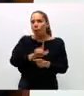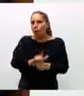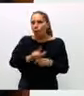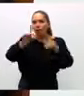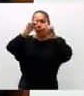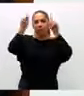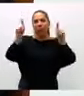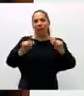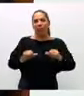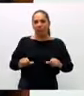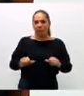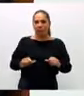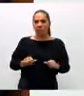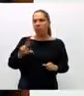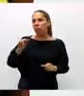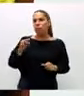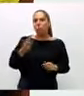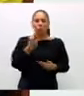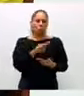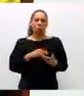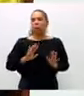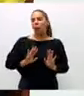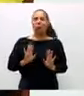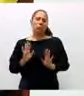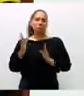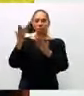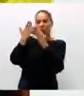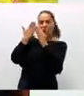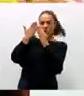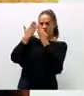no solamente maquillemos y digamos, sí, está